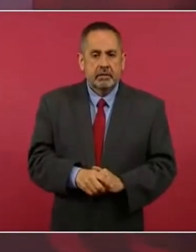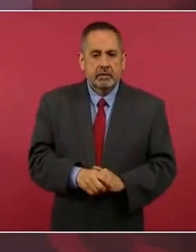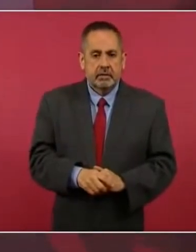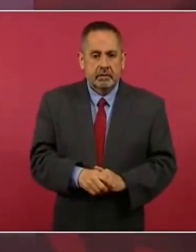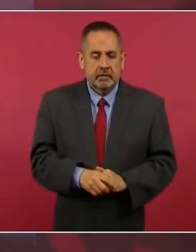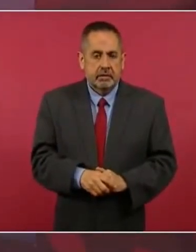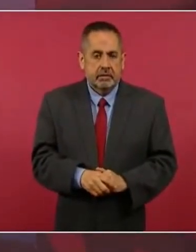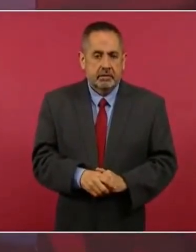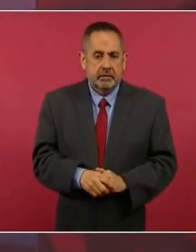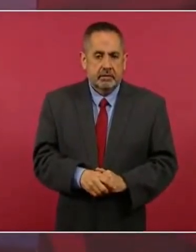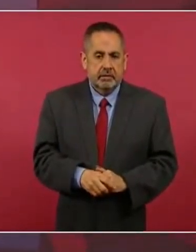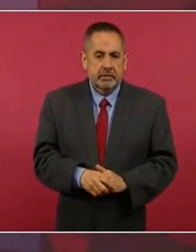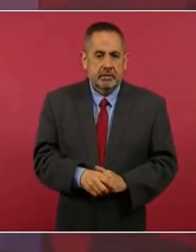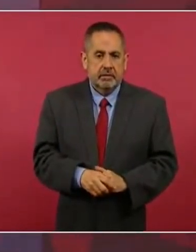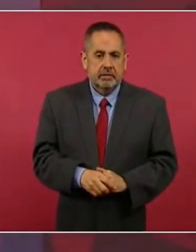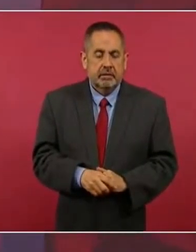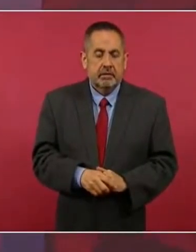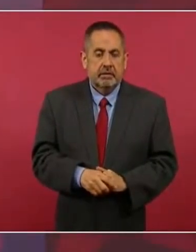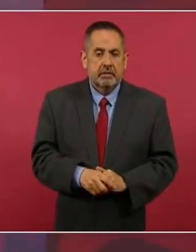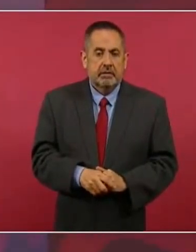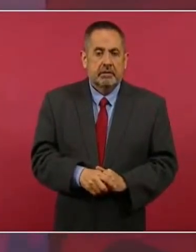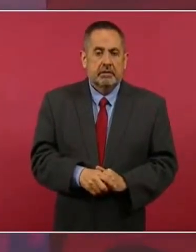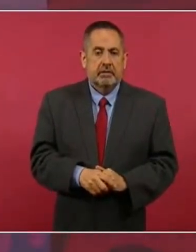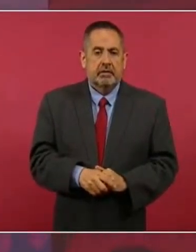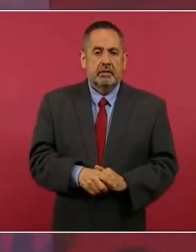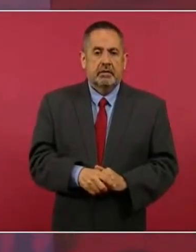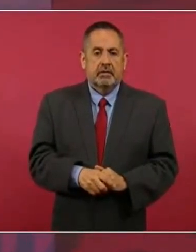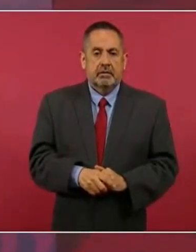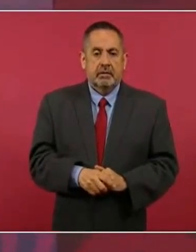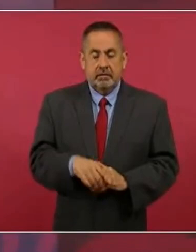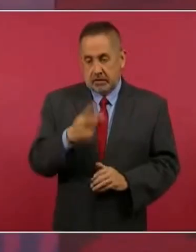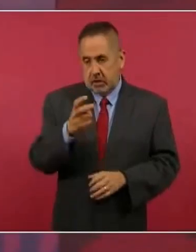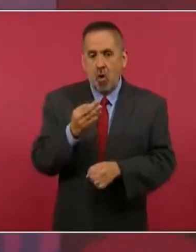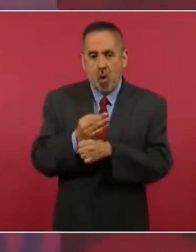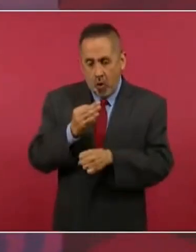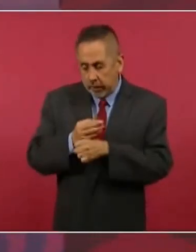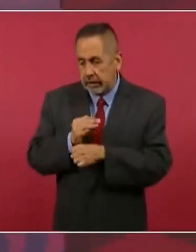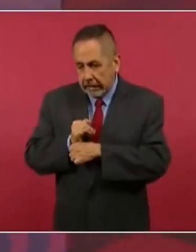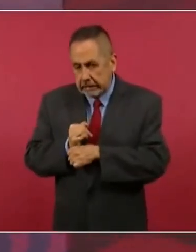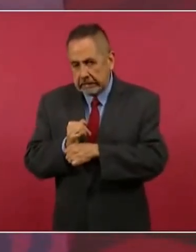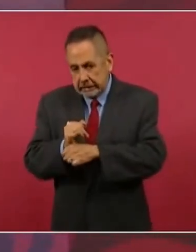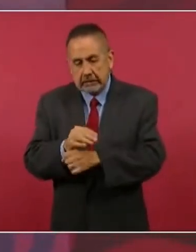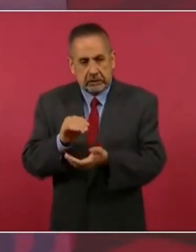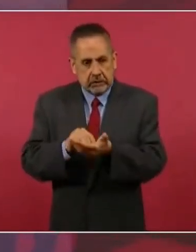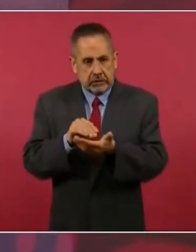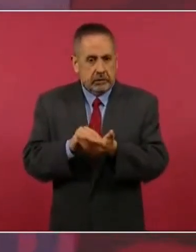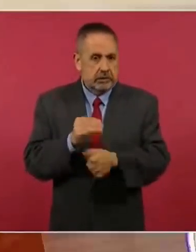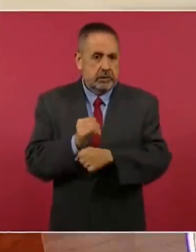Pues en eso estamos,